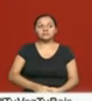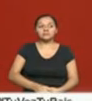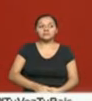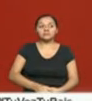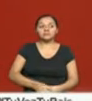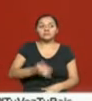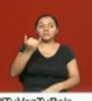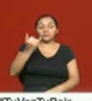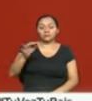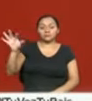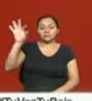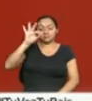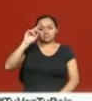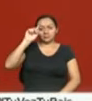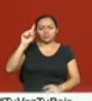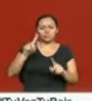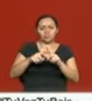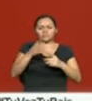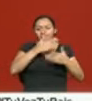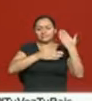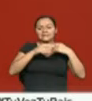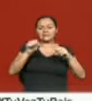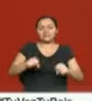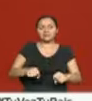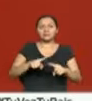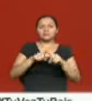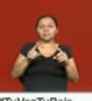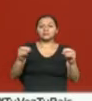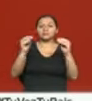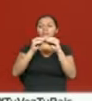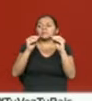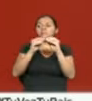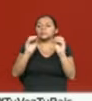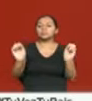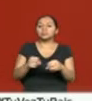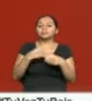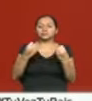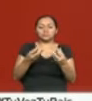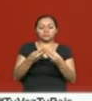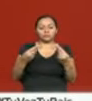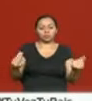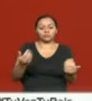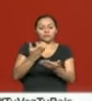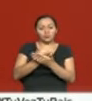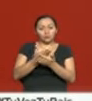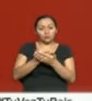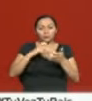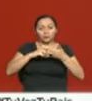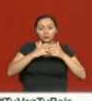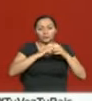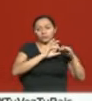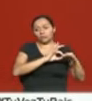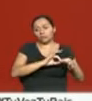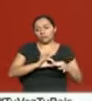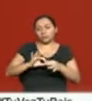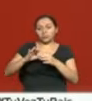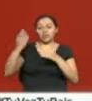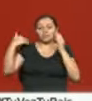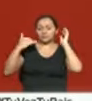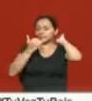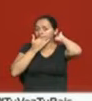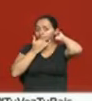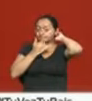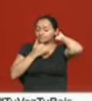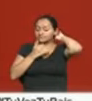Encontremos un acuerdo, hace tiempo que lo esperamos, pero al mismo tiempo no nos pidáis cosas imposibles en una economía que arrastra unas heridas creadas por vuestros errores.